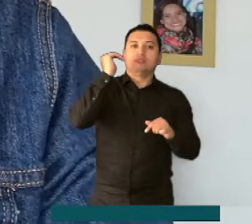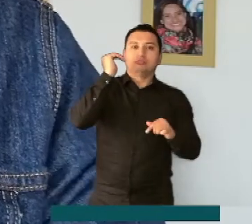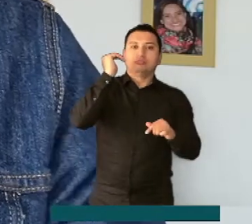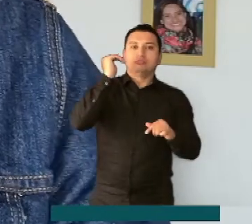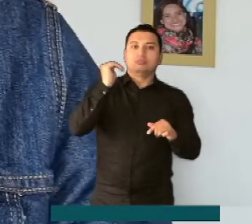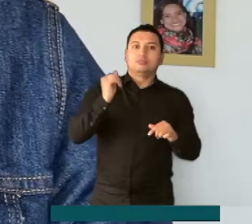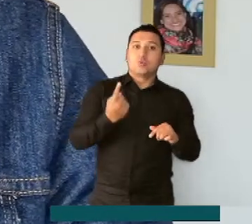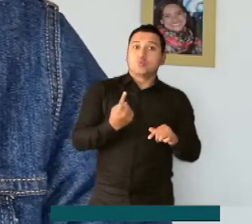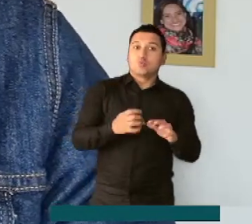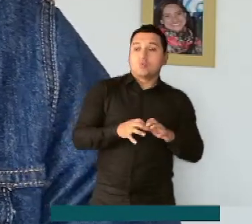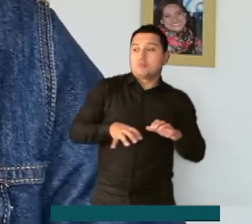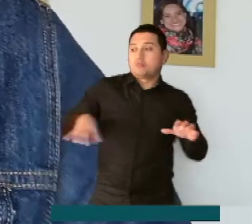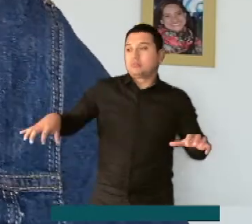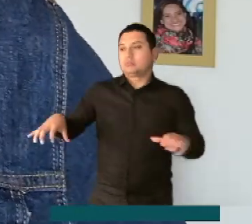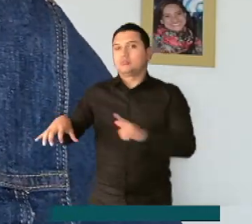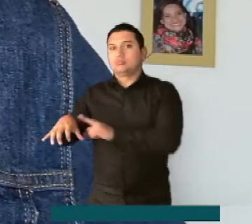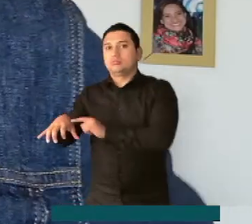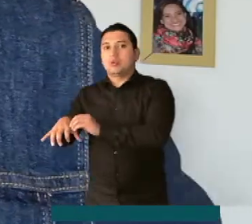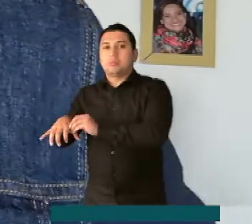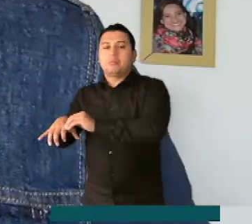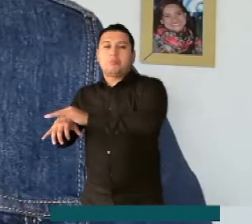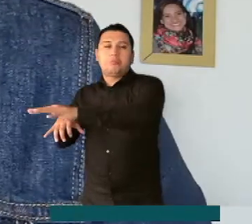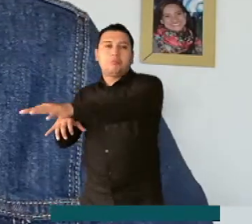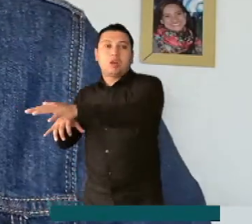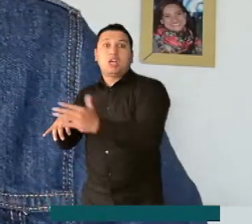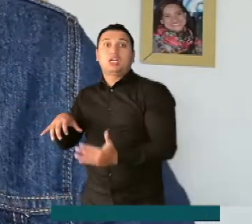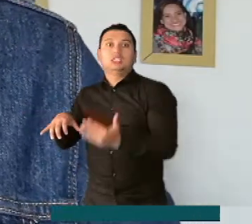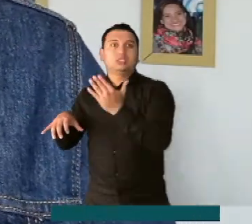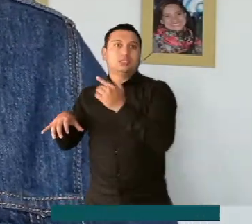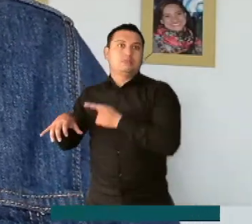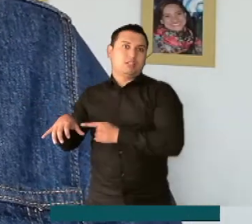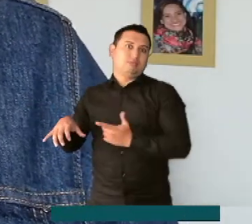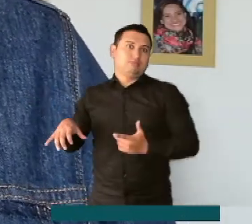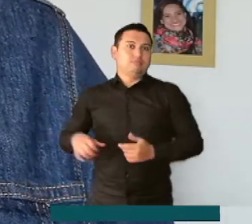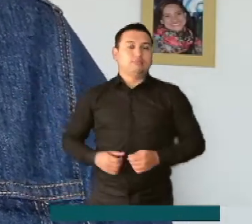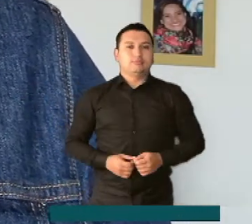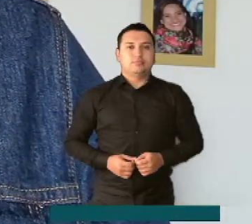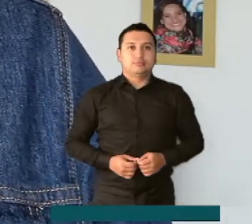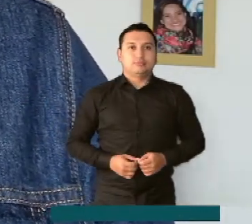probablemente usted va a descubrir que un punto basta para hacer lo que en otros sistemas hacen tres.